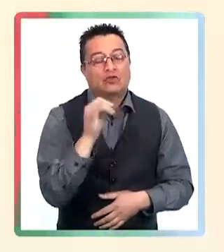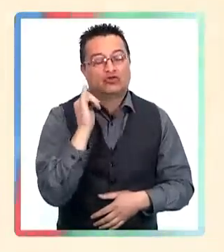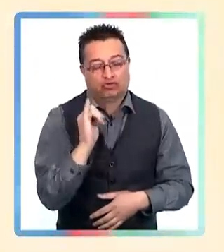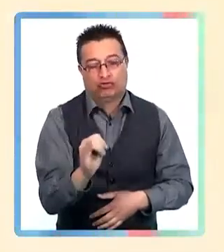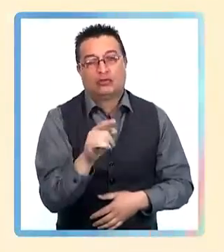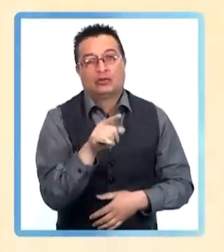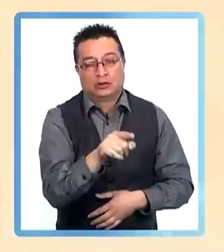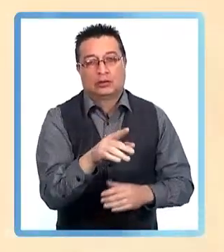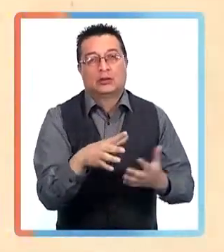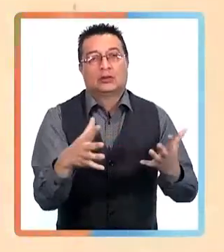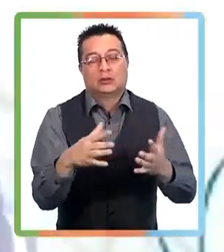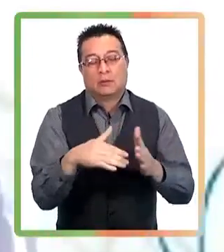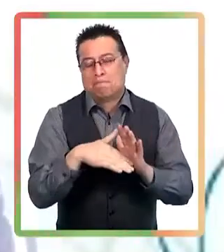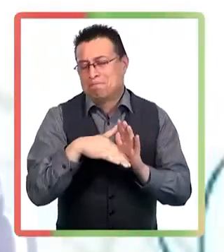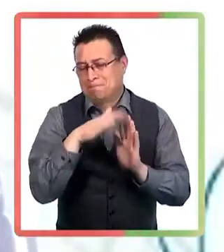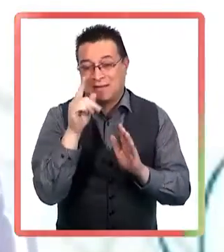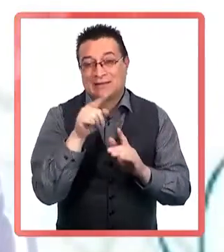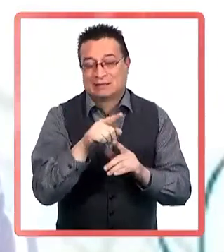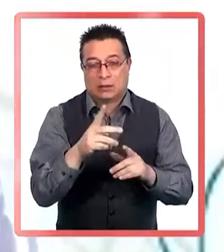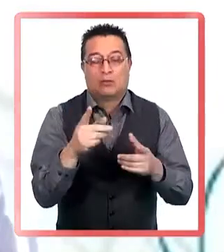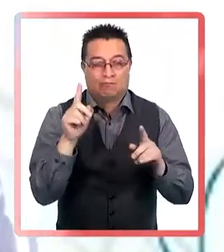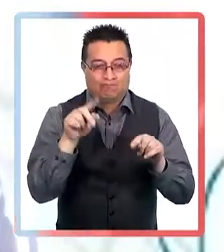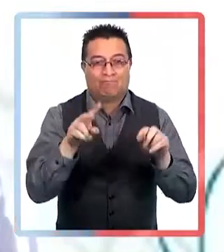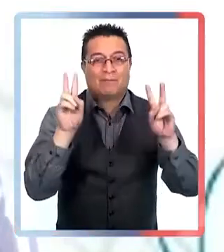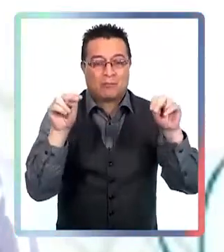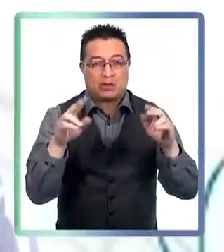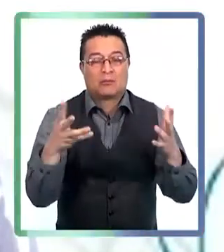importantes como causa de